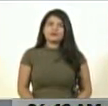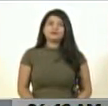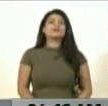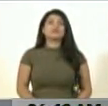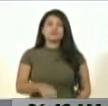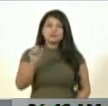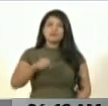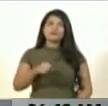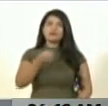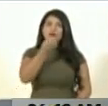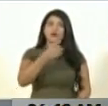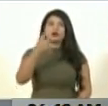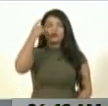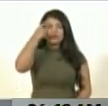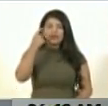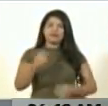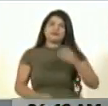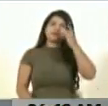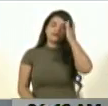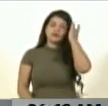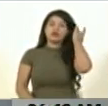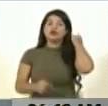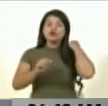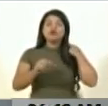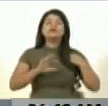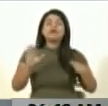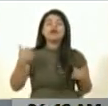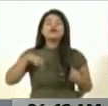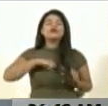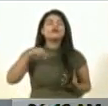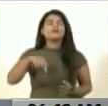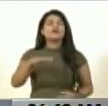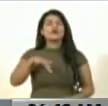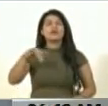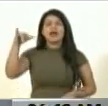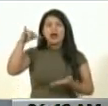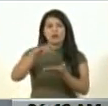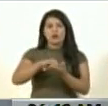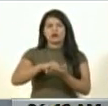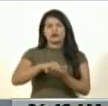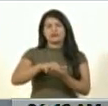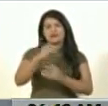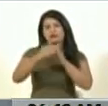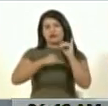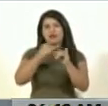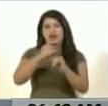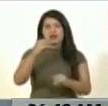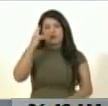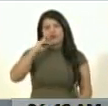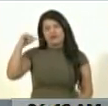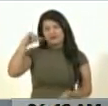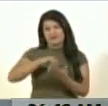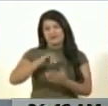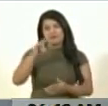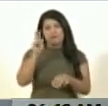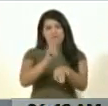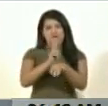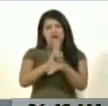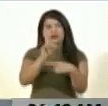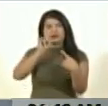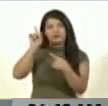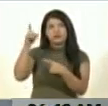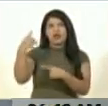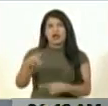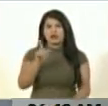Así es, Arín, muy buenos días. El día de hoy nos encontramos en la rampa 4 del Aeropuerto Internacional Simón Bolívar. A mi espalda pueden observar como